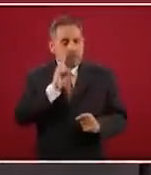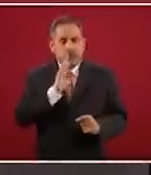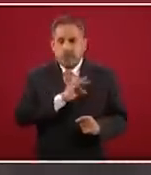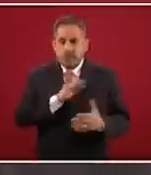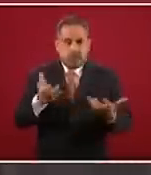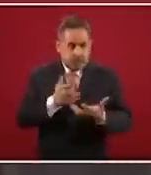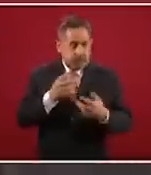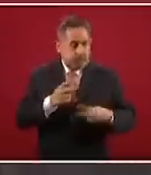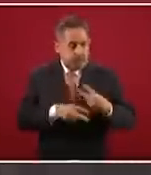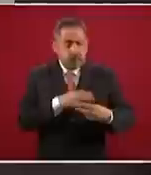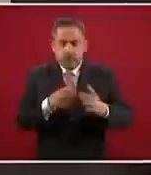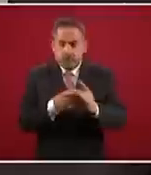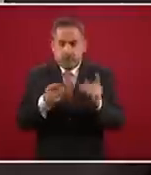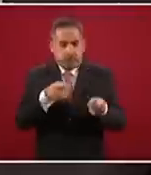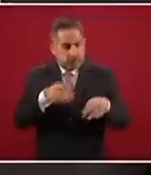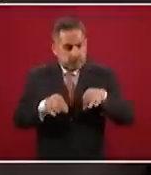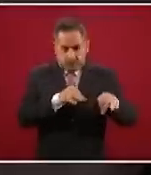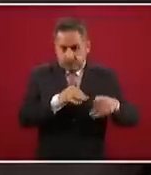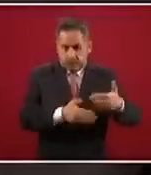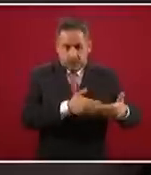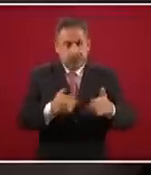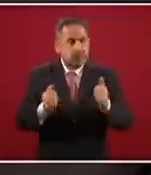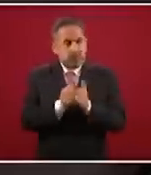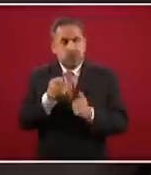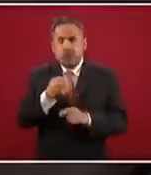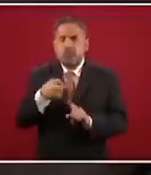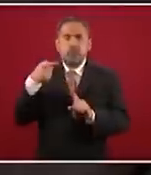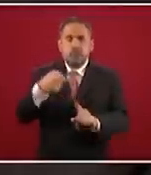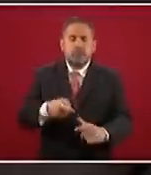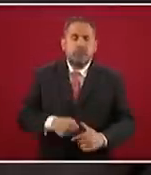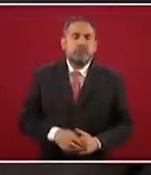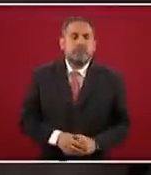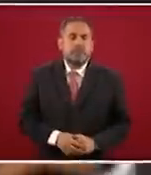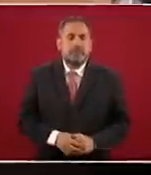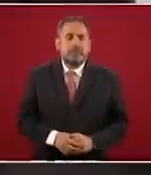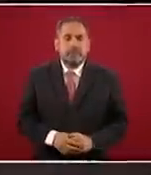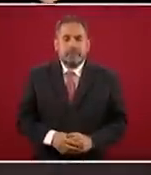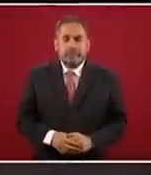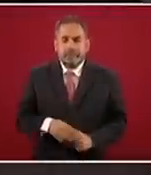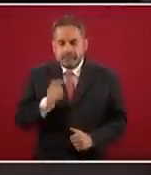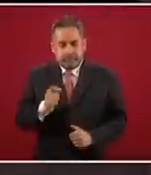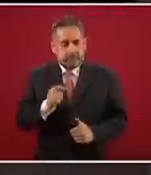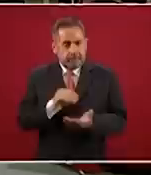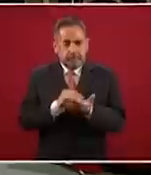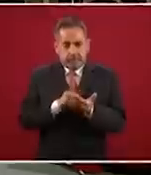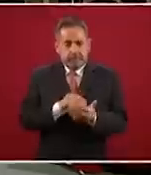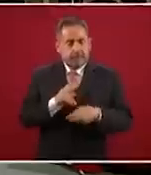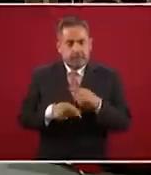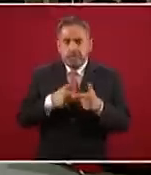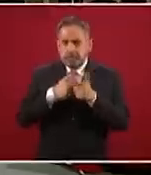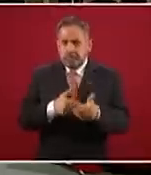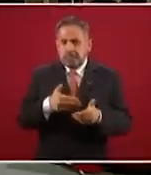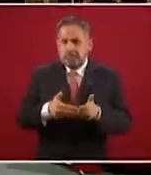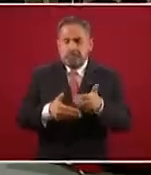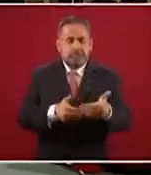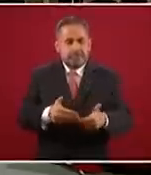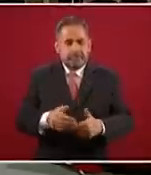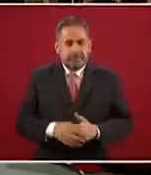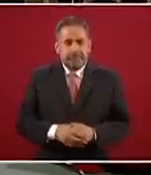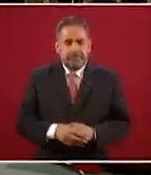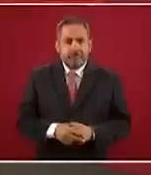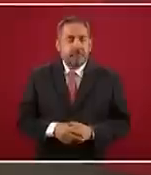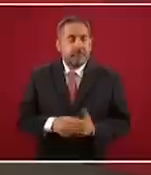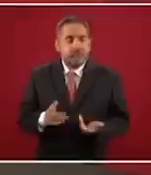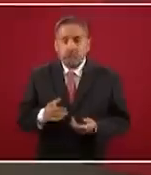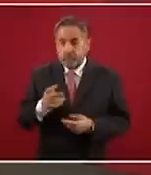está trabajando con ese propósito y lo vamos a seguir haciendo. La información